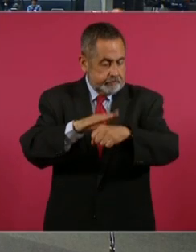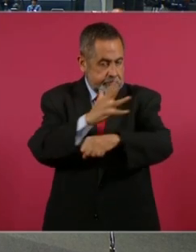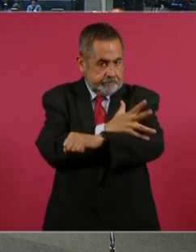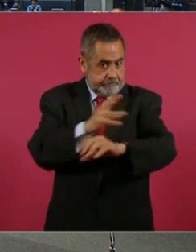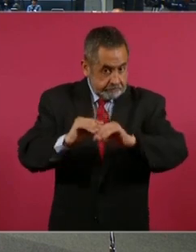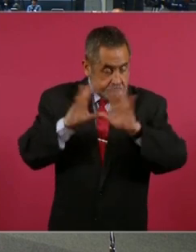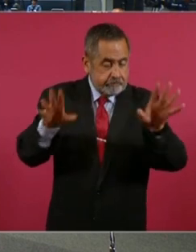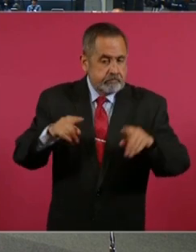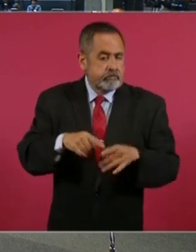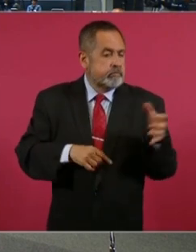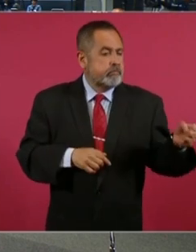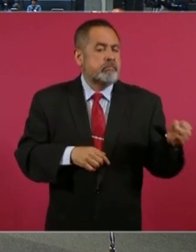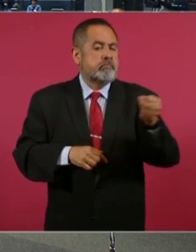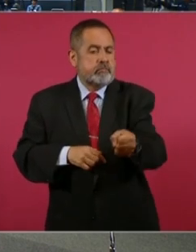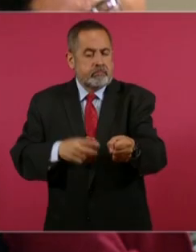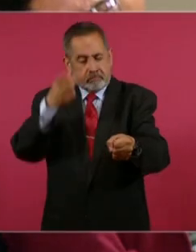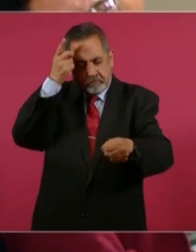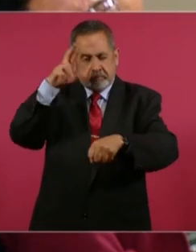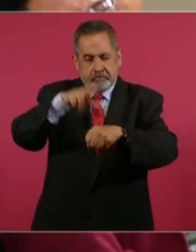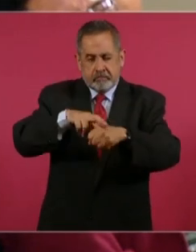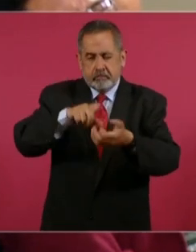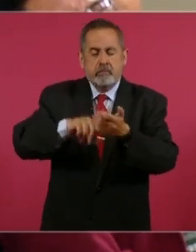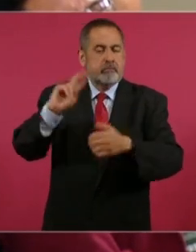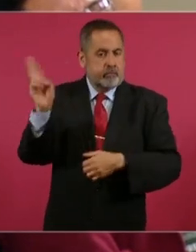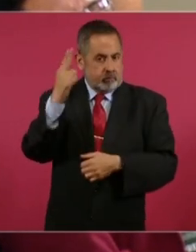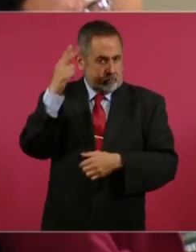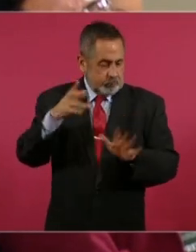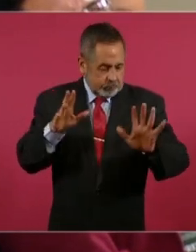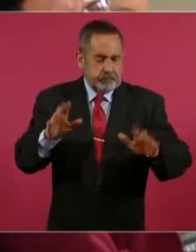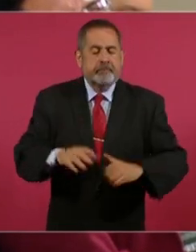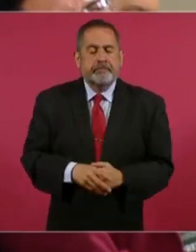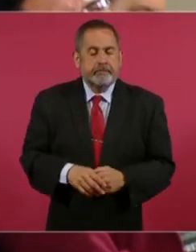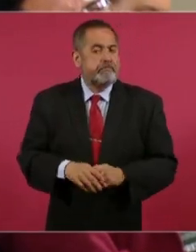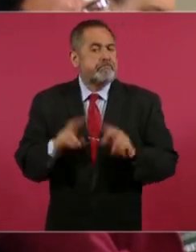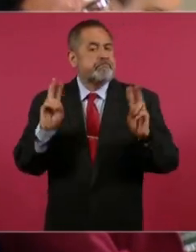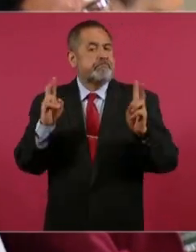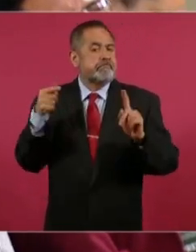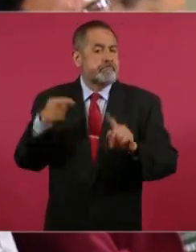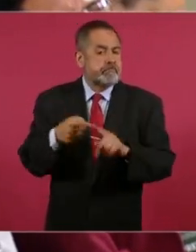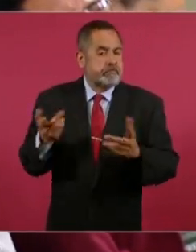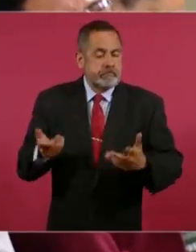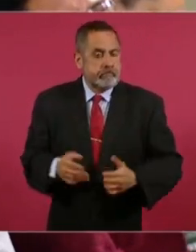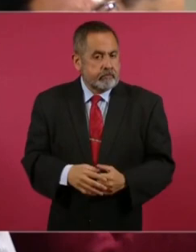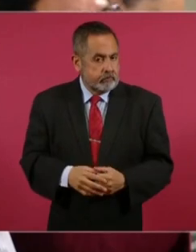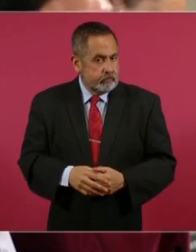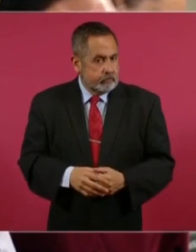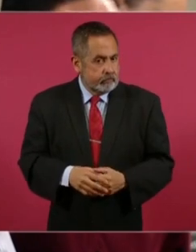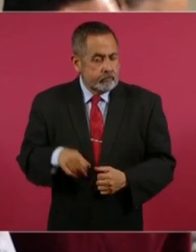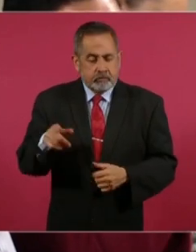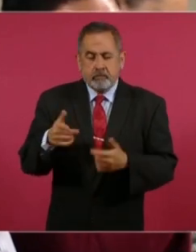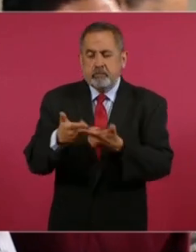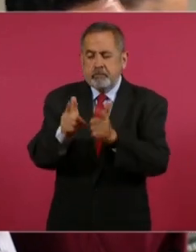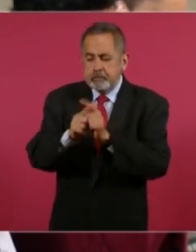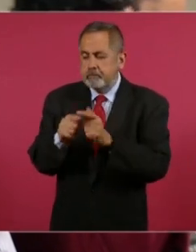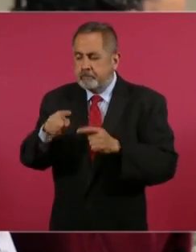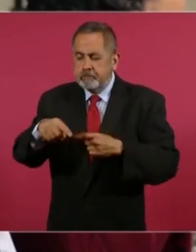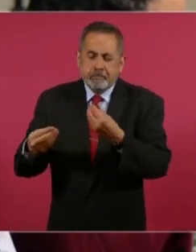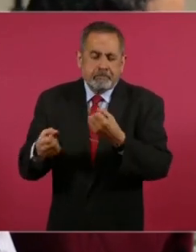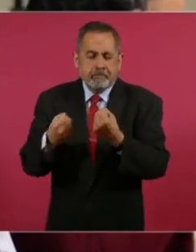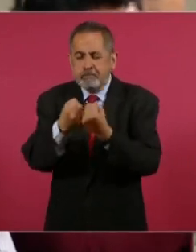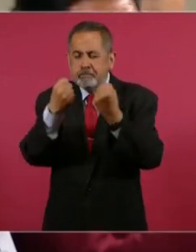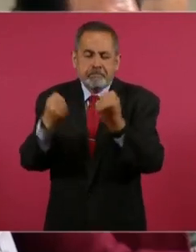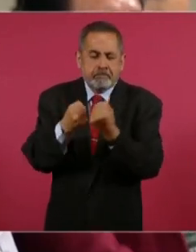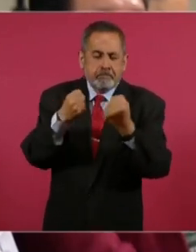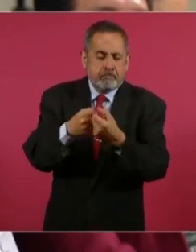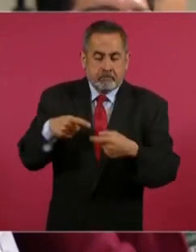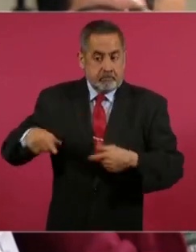transparentara el nombramiento del rector de aquella universidad. El tema aquí es que, bueno, pues hubo grupos de choque, ellos señalan